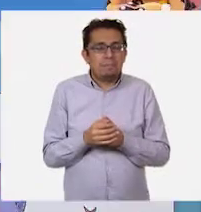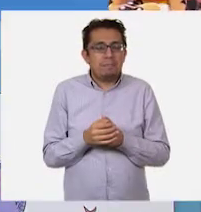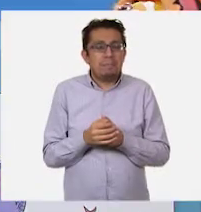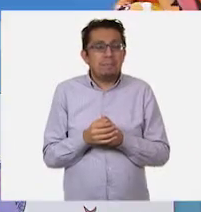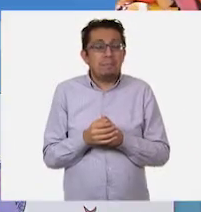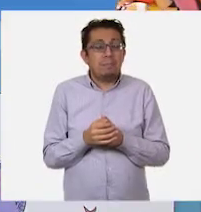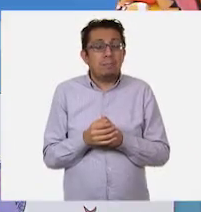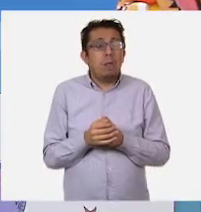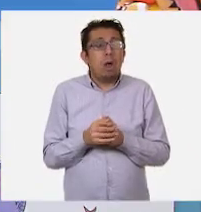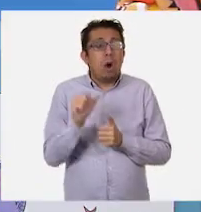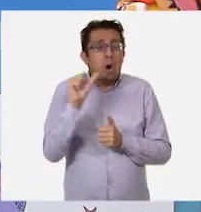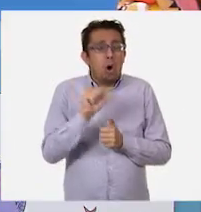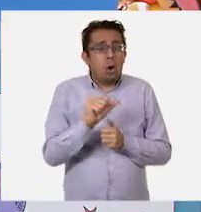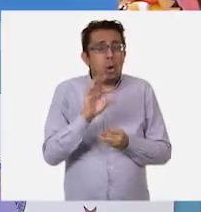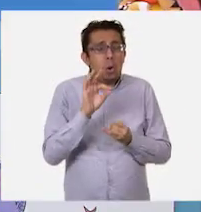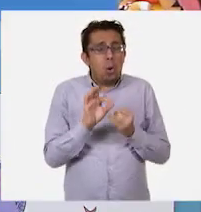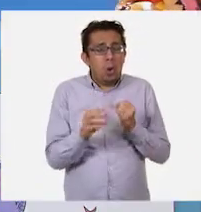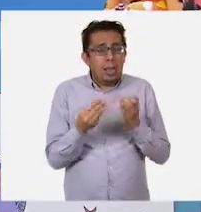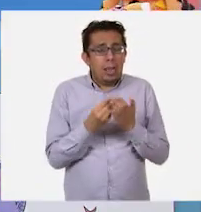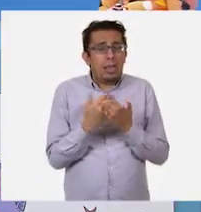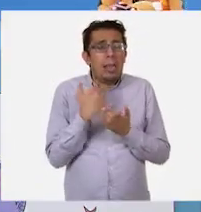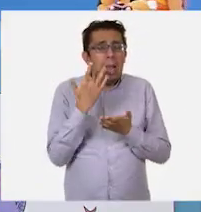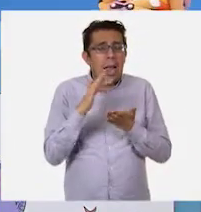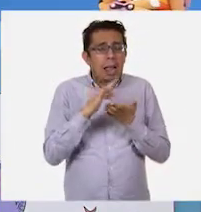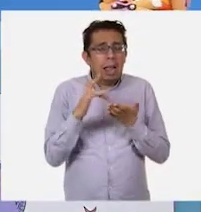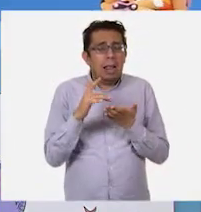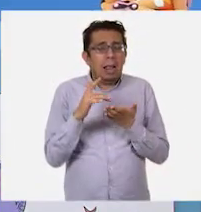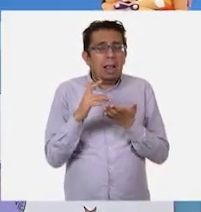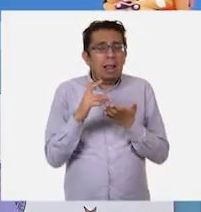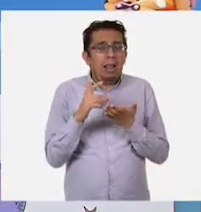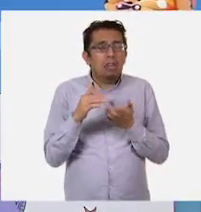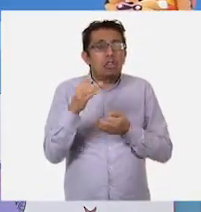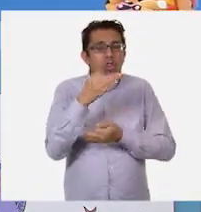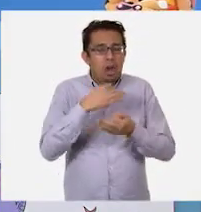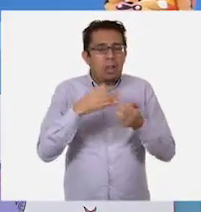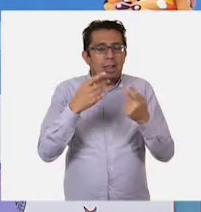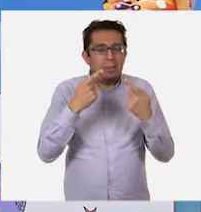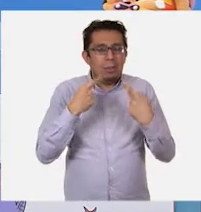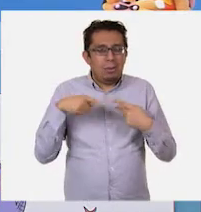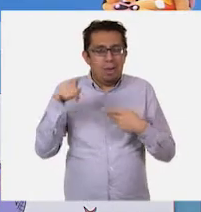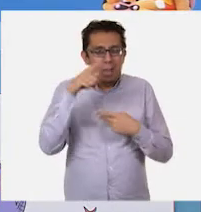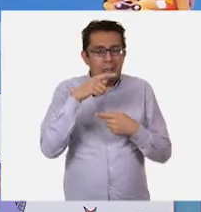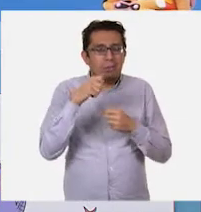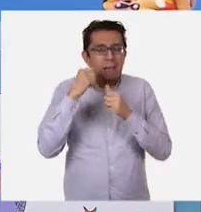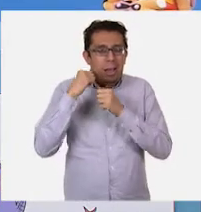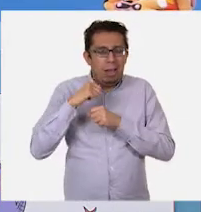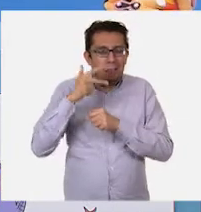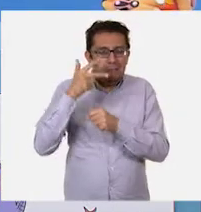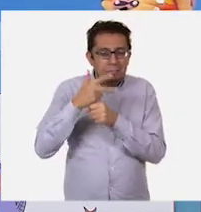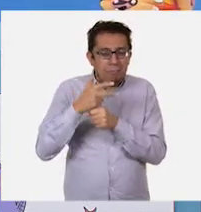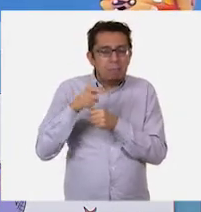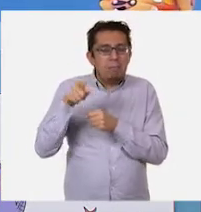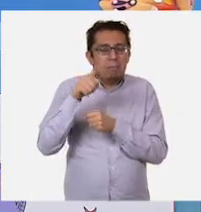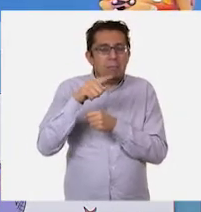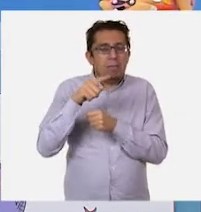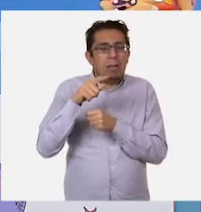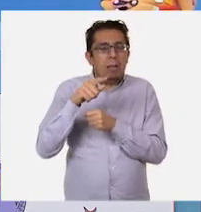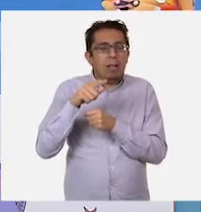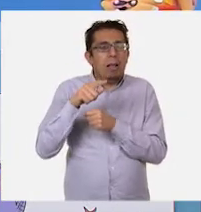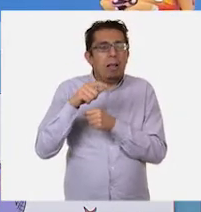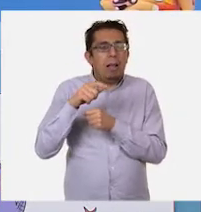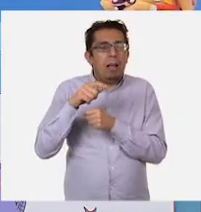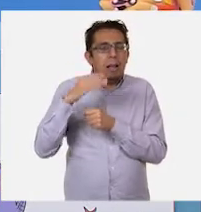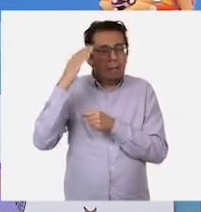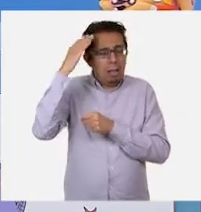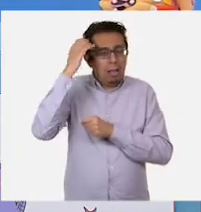En esta última sesión, quiero agradecer a todo el equipo de producción de Jesús Tapia, que con su gran profesionalismo y arte hizo posible que las clases